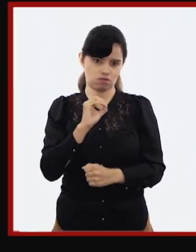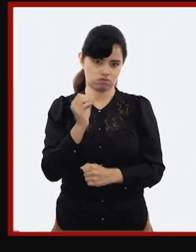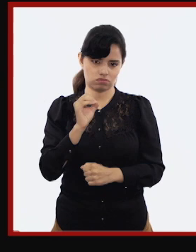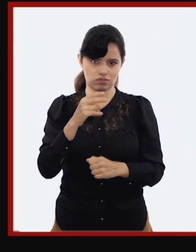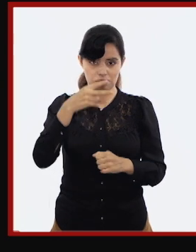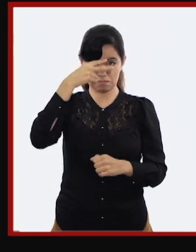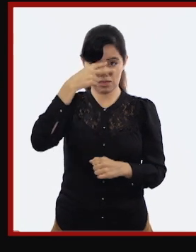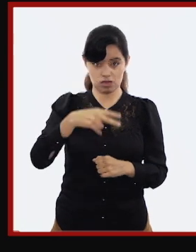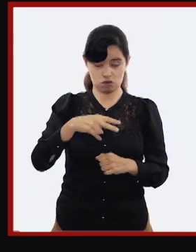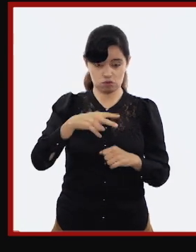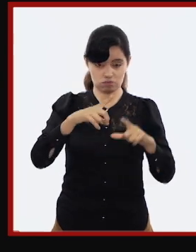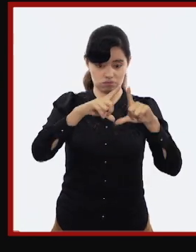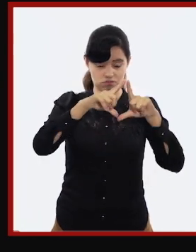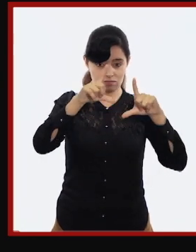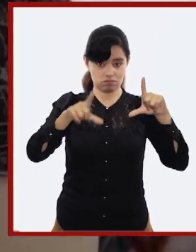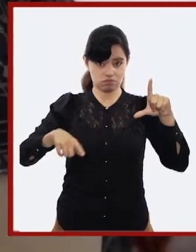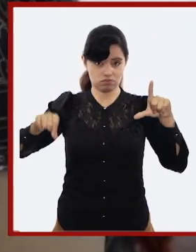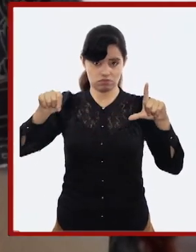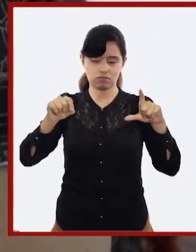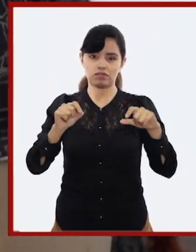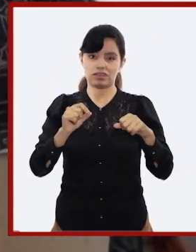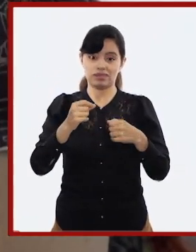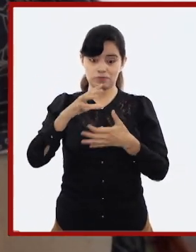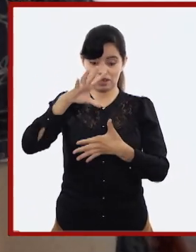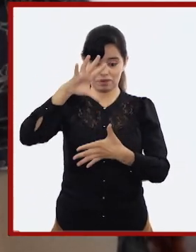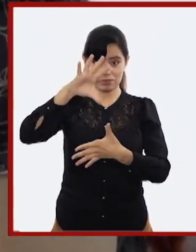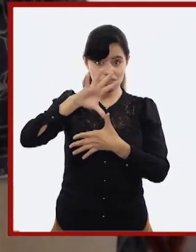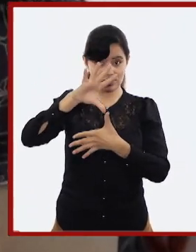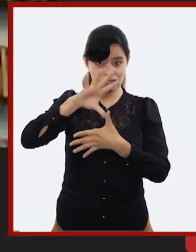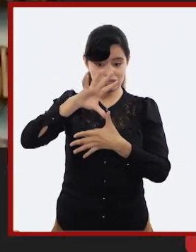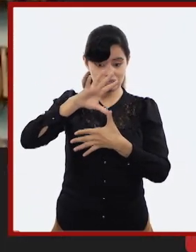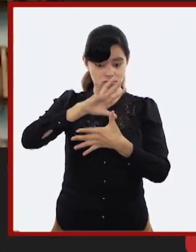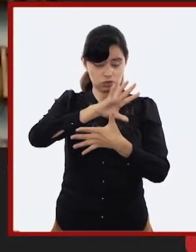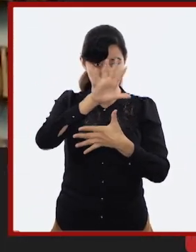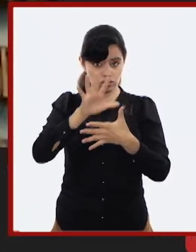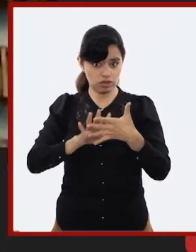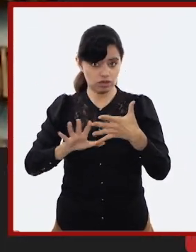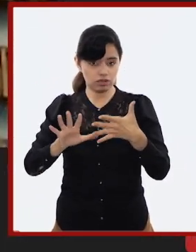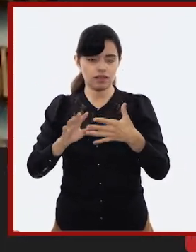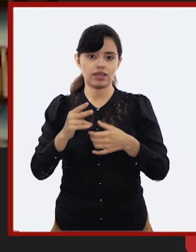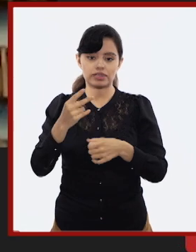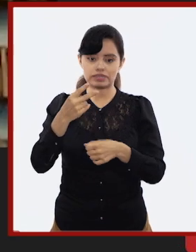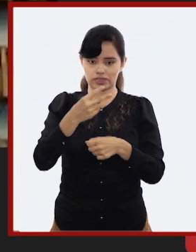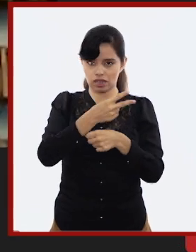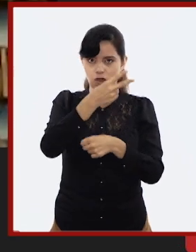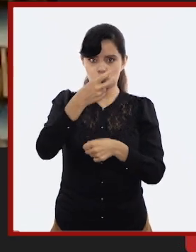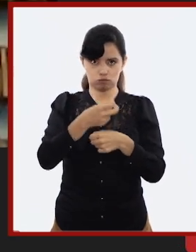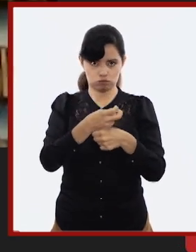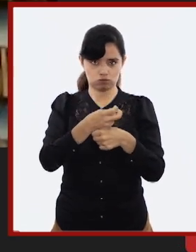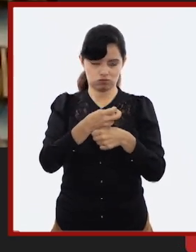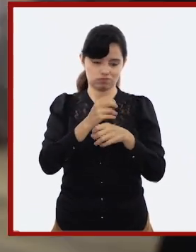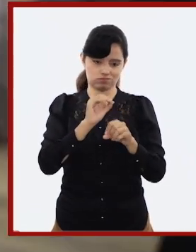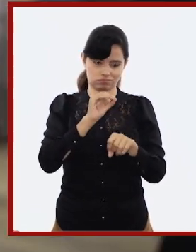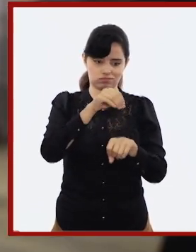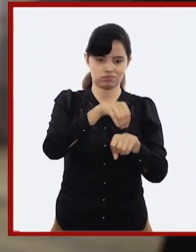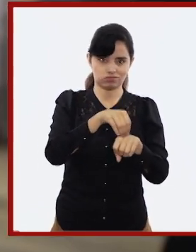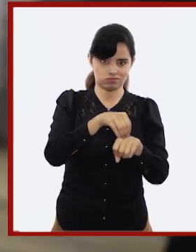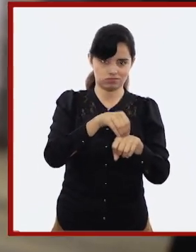de México. Es más, es el segundo museo de la mujer en toda América